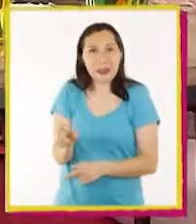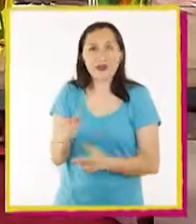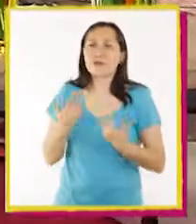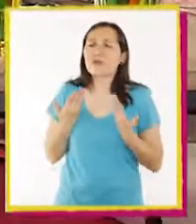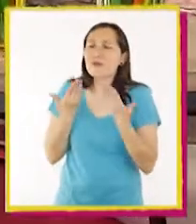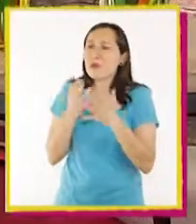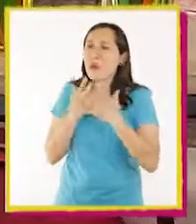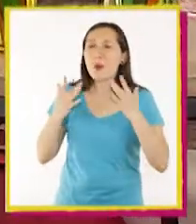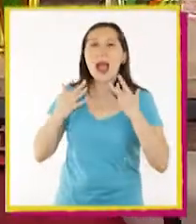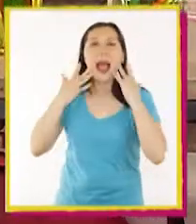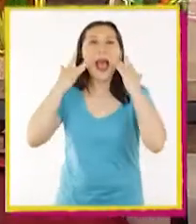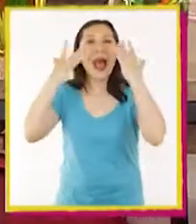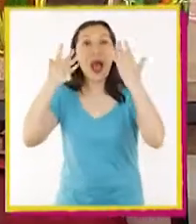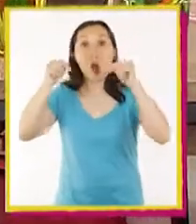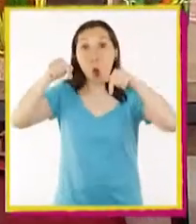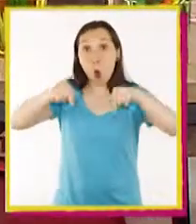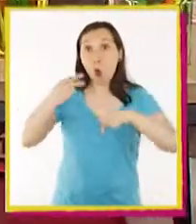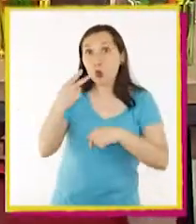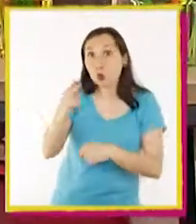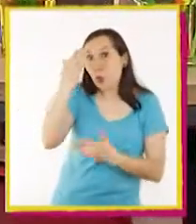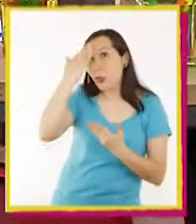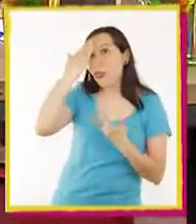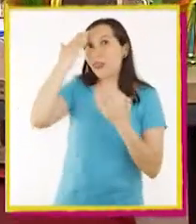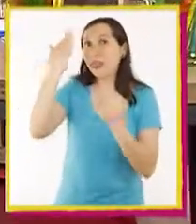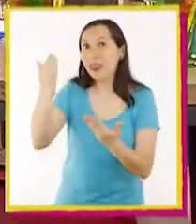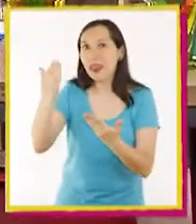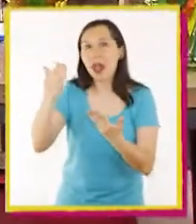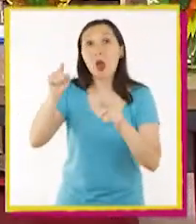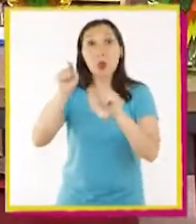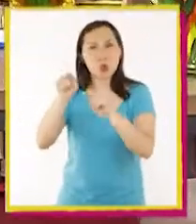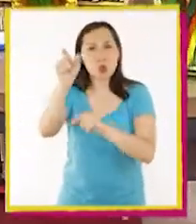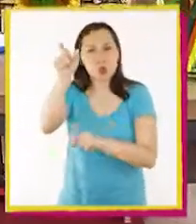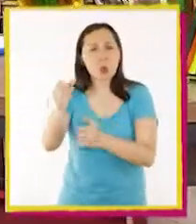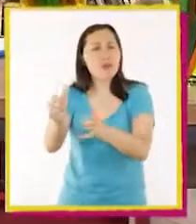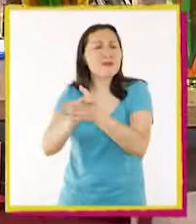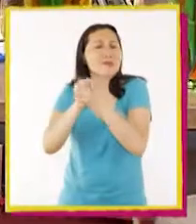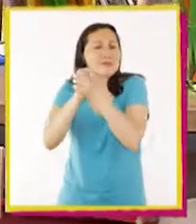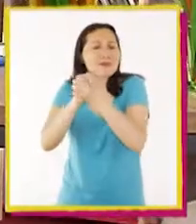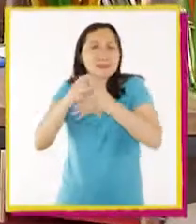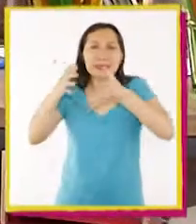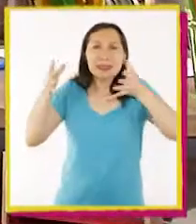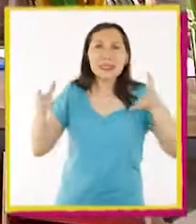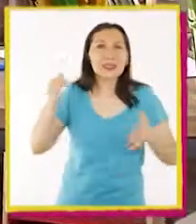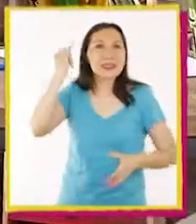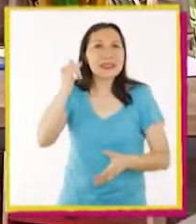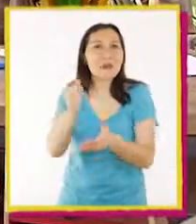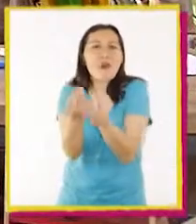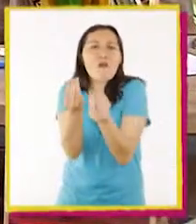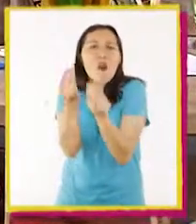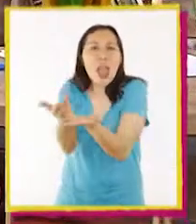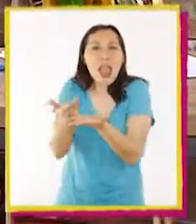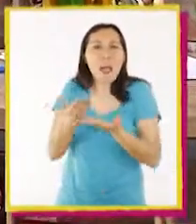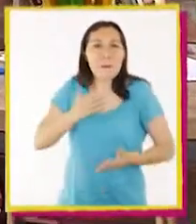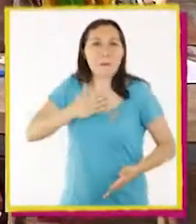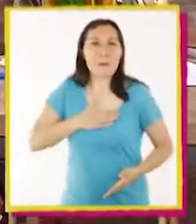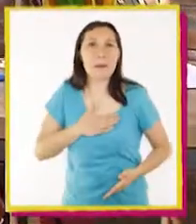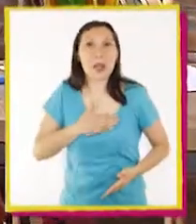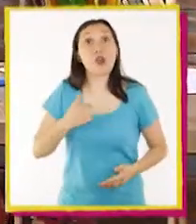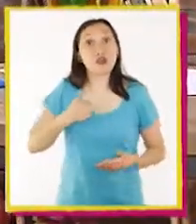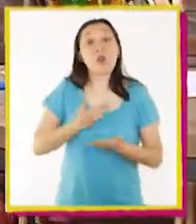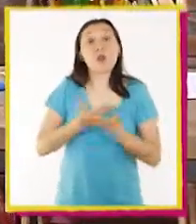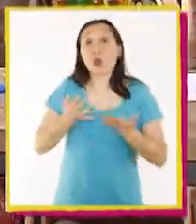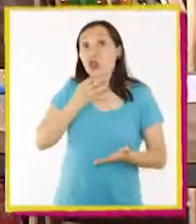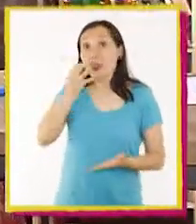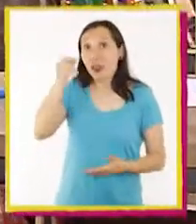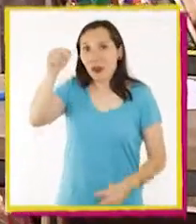Te deseo mucha alegría hoy que es tu día, porque eres un gran amigo, siempre bueno conmigo. Y